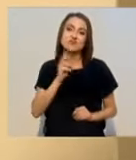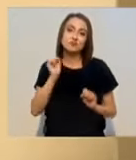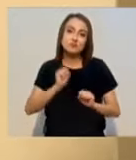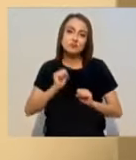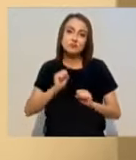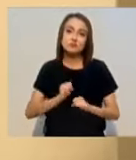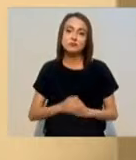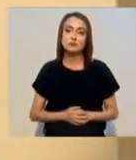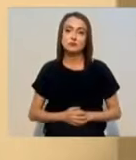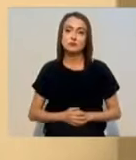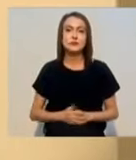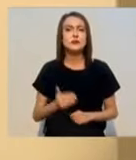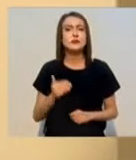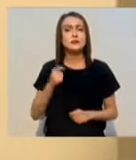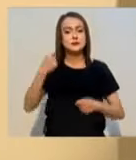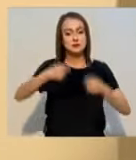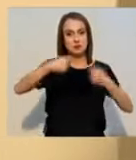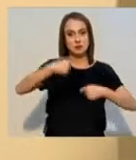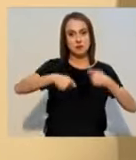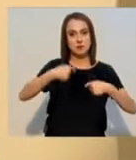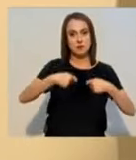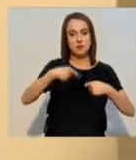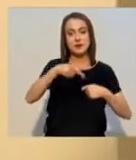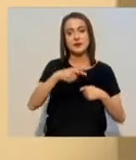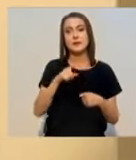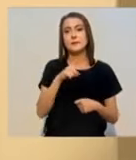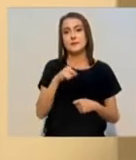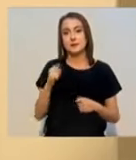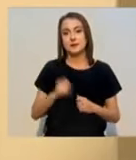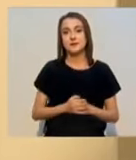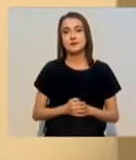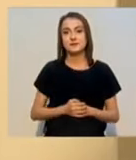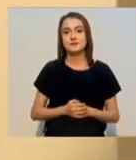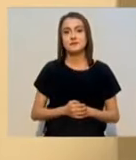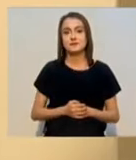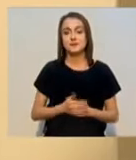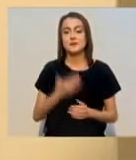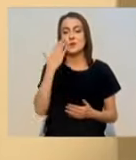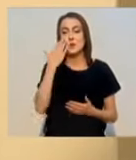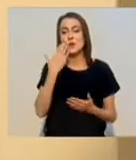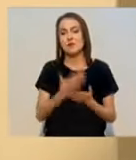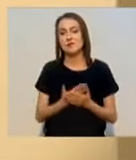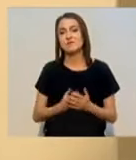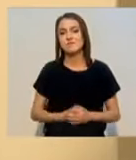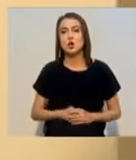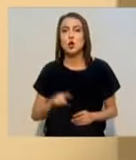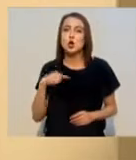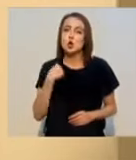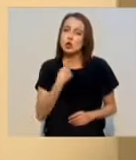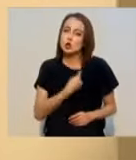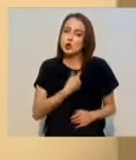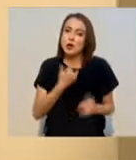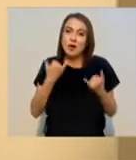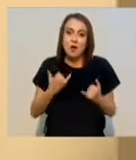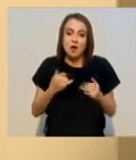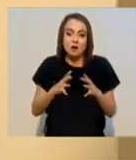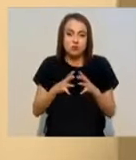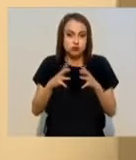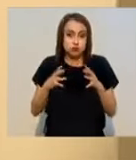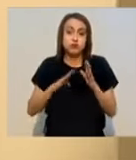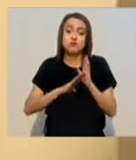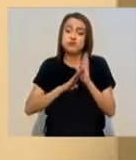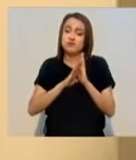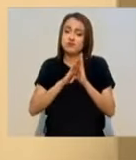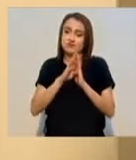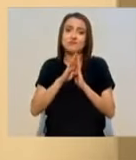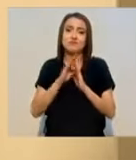es, septiembre es un mes que nos va a poner la prueba. O sea, estamos en niveles muy